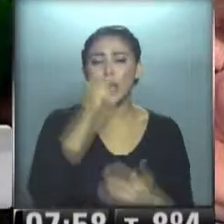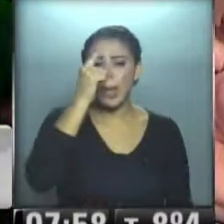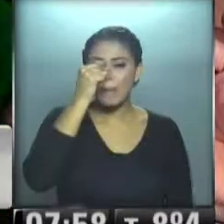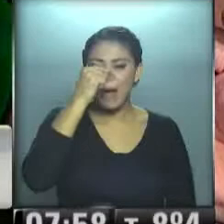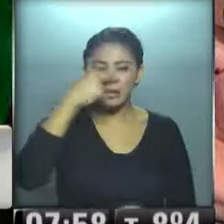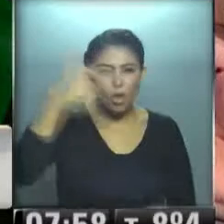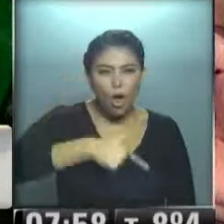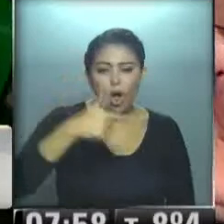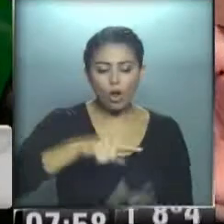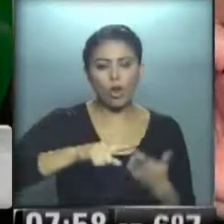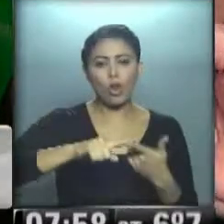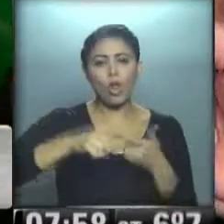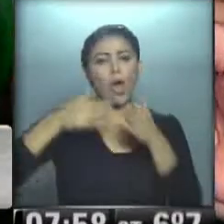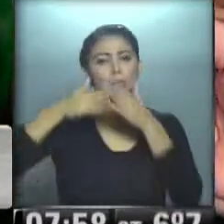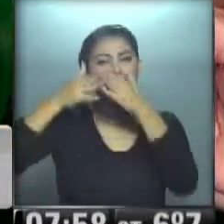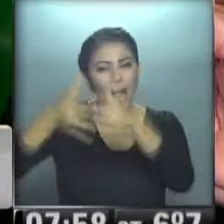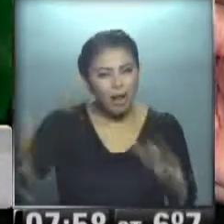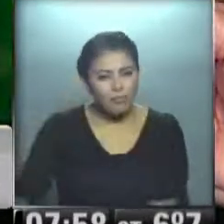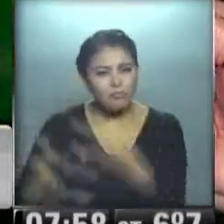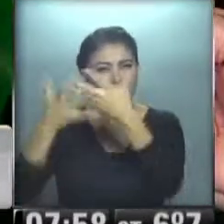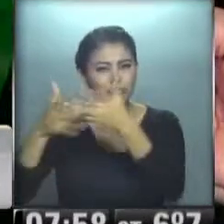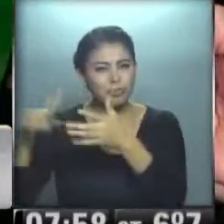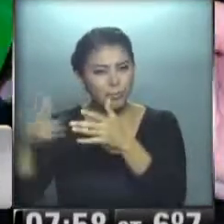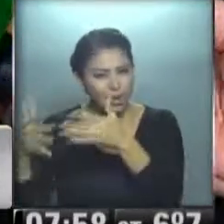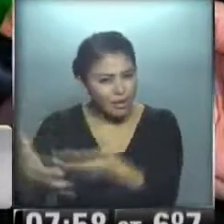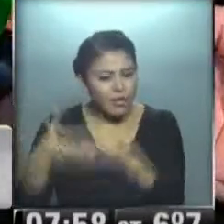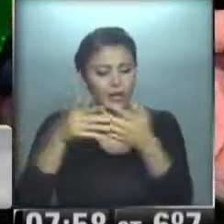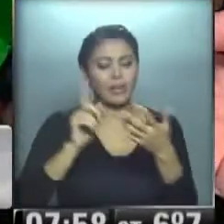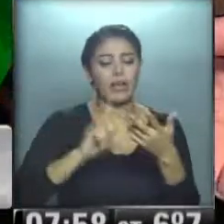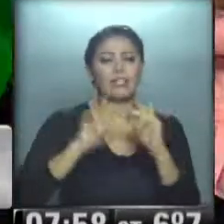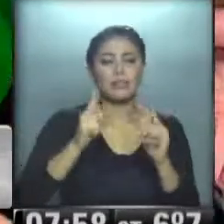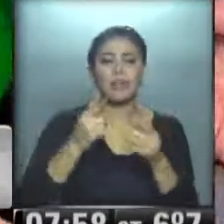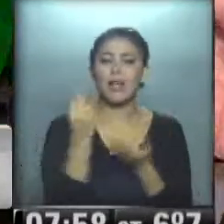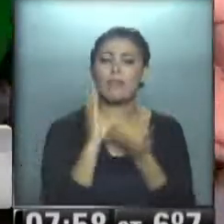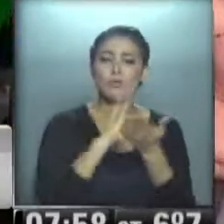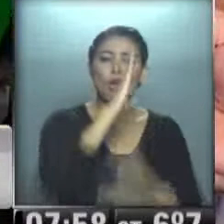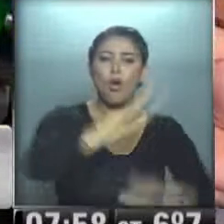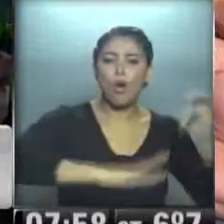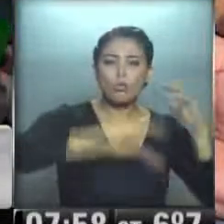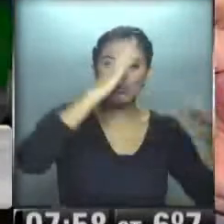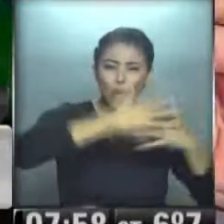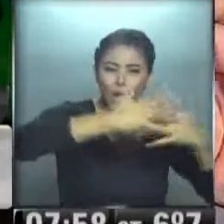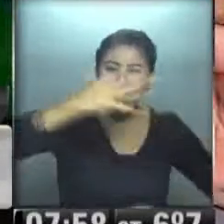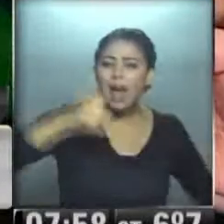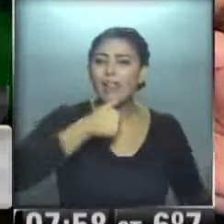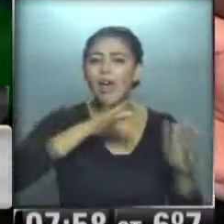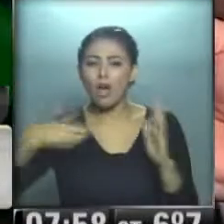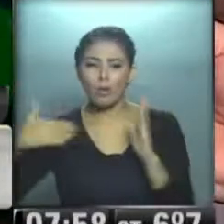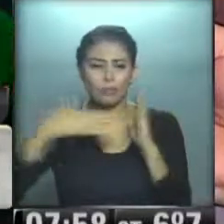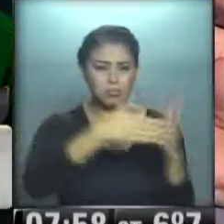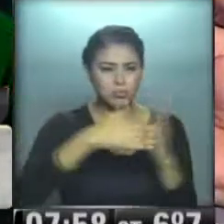materia pesquera, en materia fundamentalmente de inversiones en la construcción de las dos grandes represas, la Kirchner y la